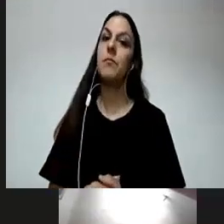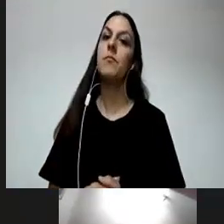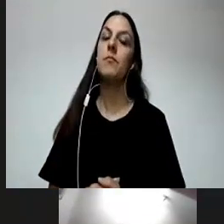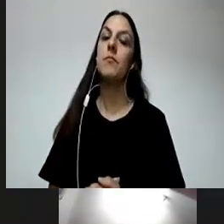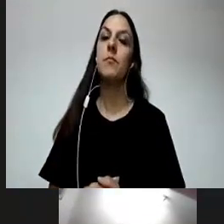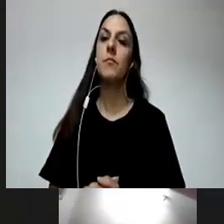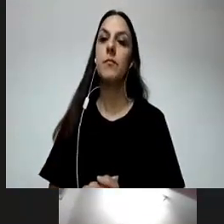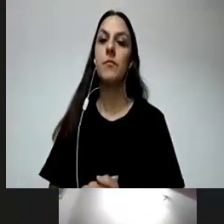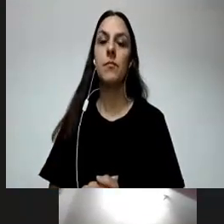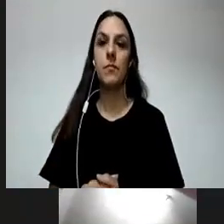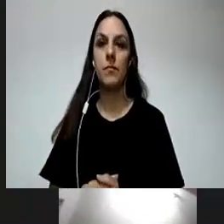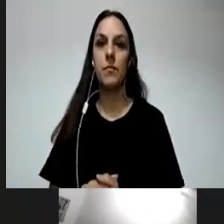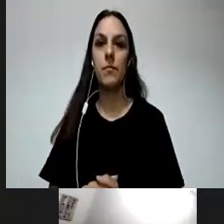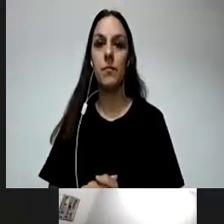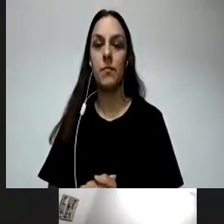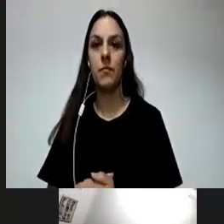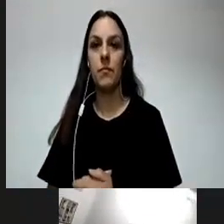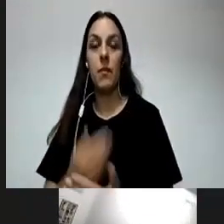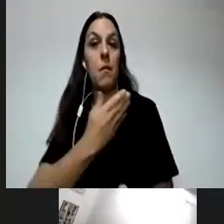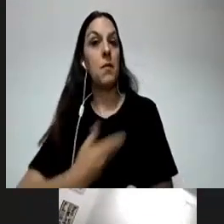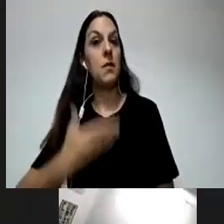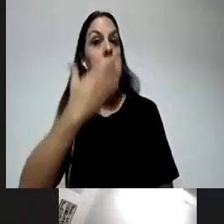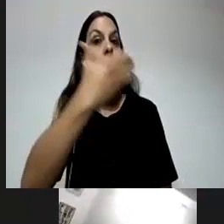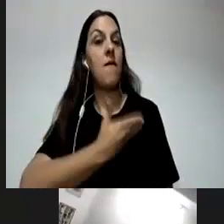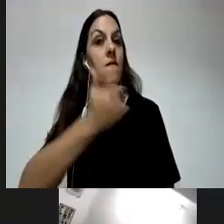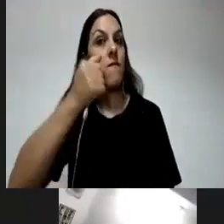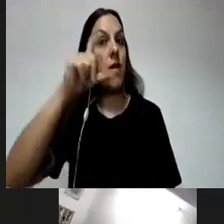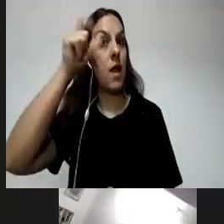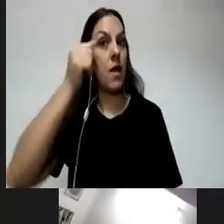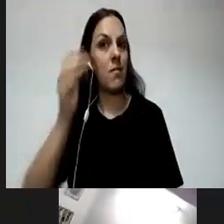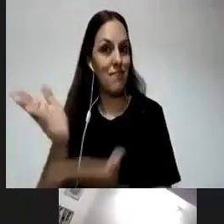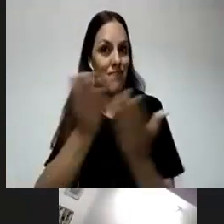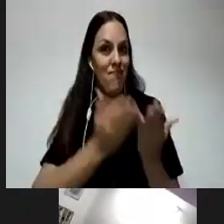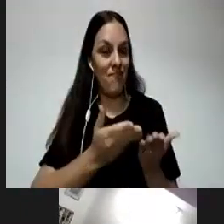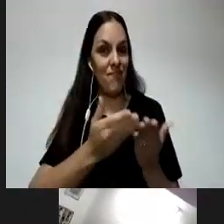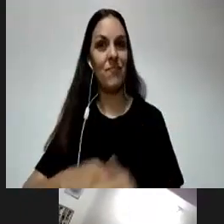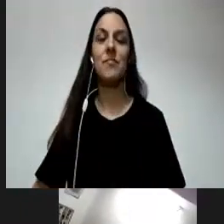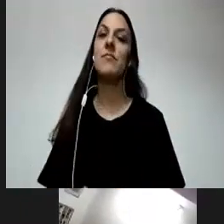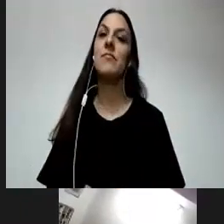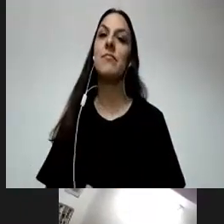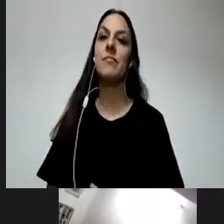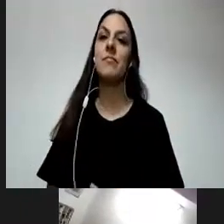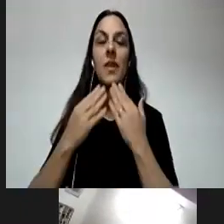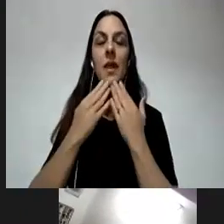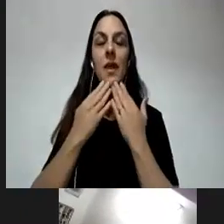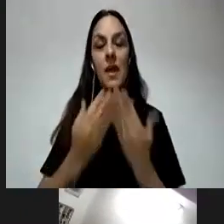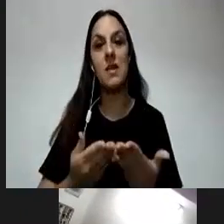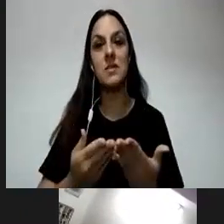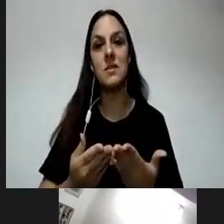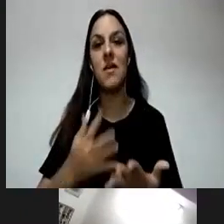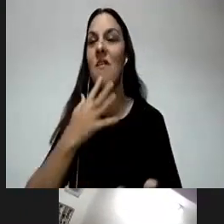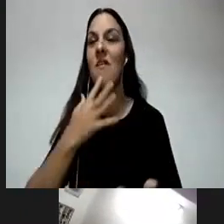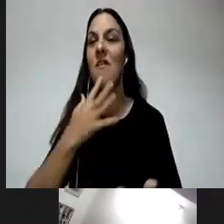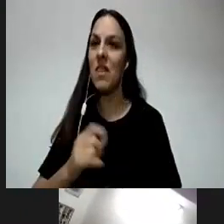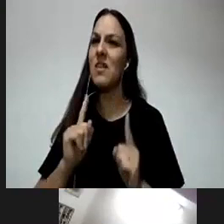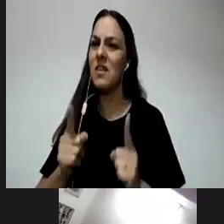Me daba la presidente palabra. De la FACA. Sí, te doy la palabra, José Luis, como para. Muchas gracias. La verdad que para mí una doble